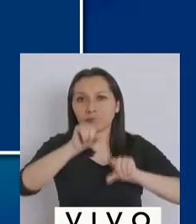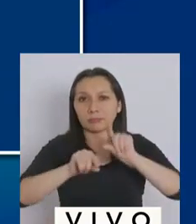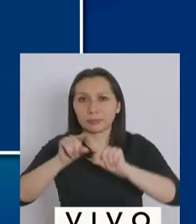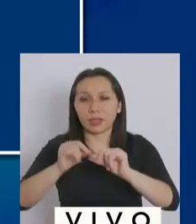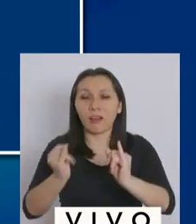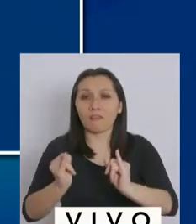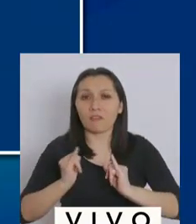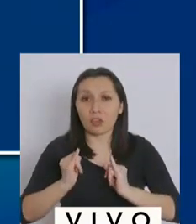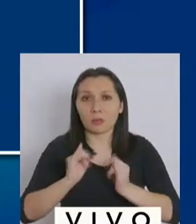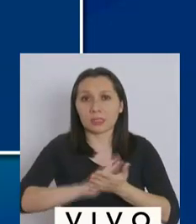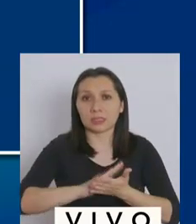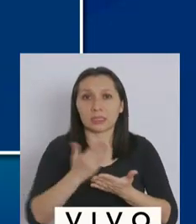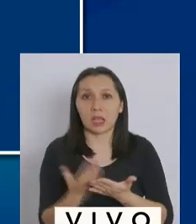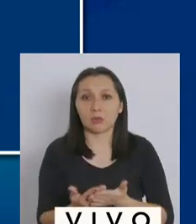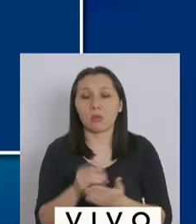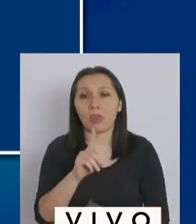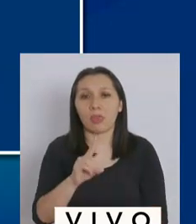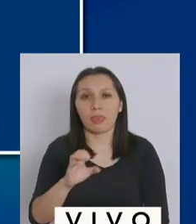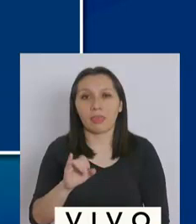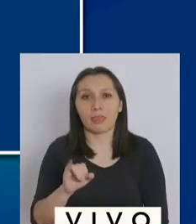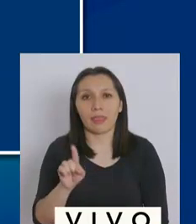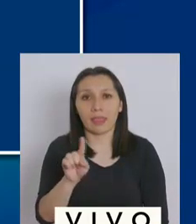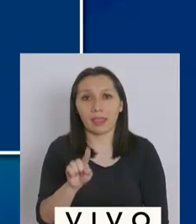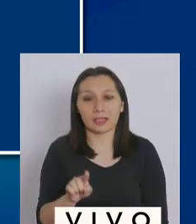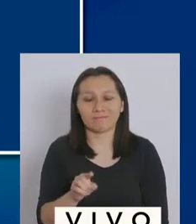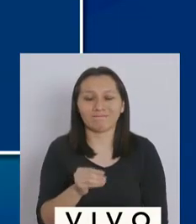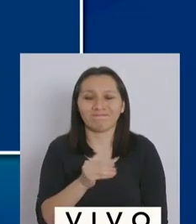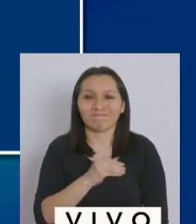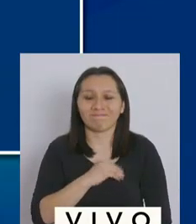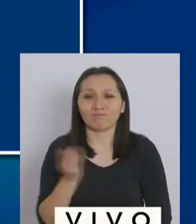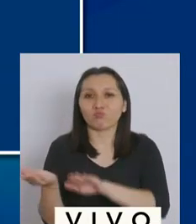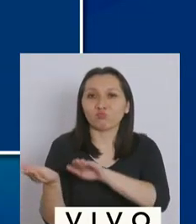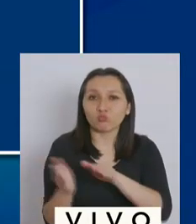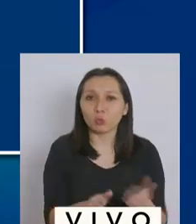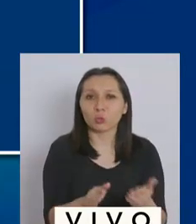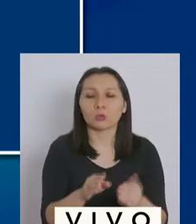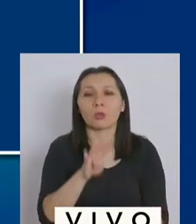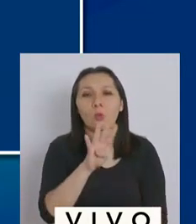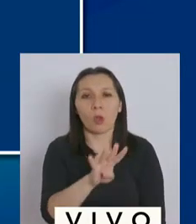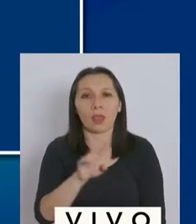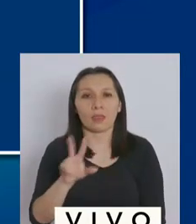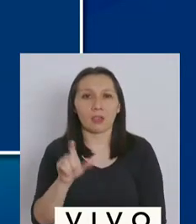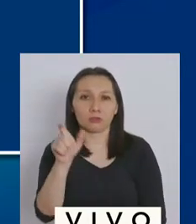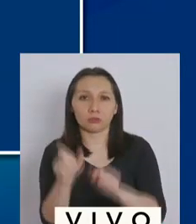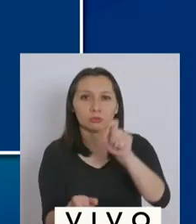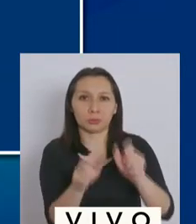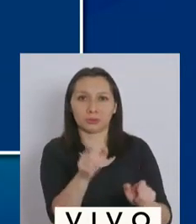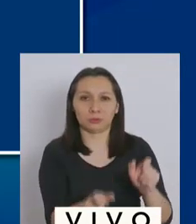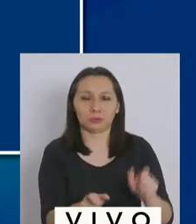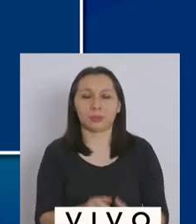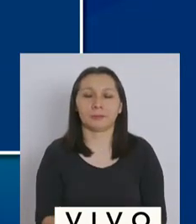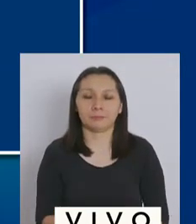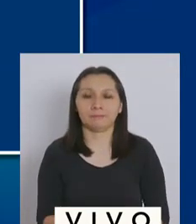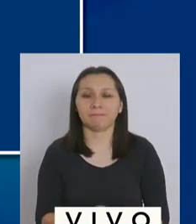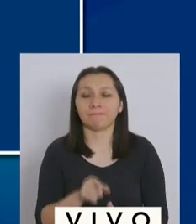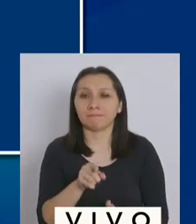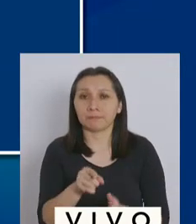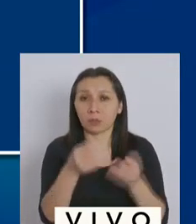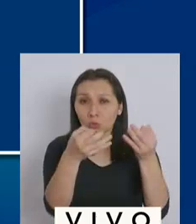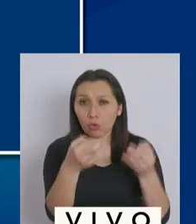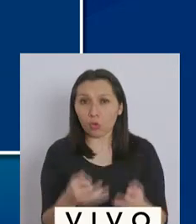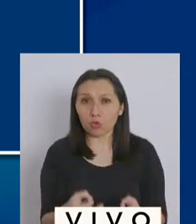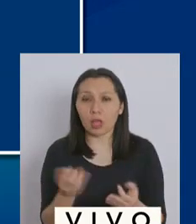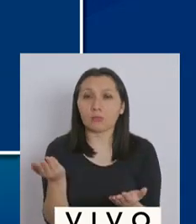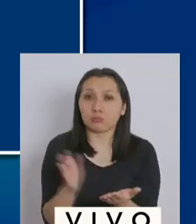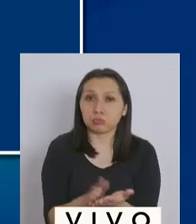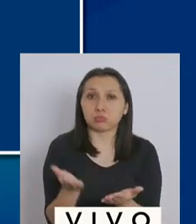Estadísticas e Información de Salud, DEIS, debemos lamentar el fallecimiento de 48 personas, con lo cual la cifra total